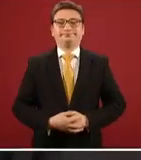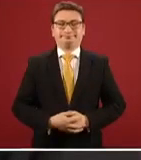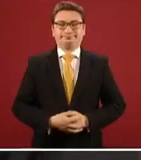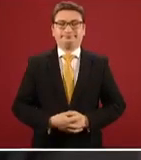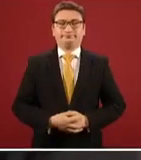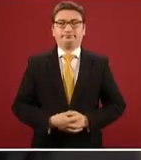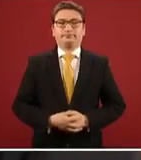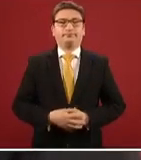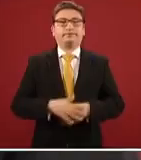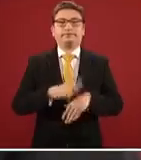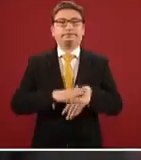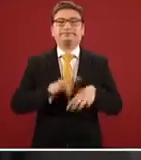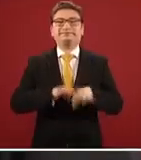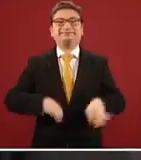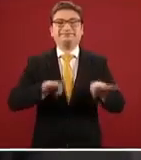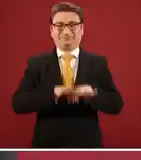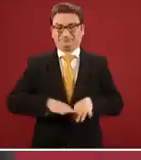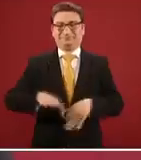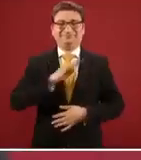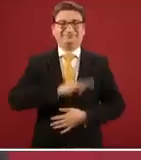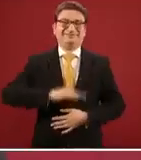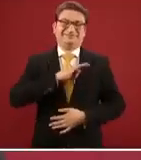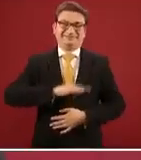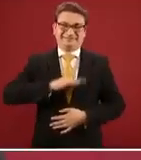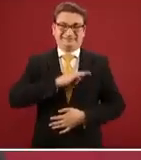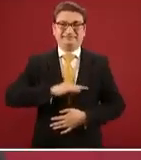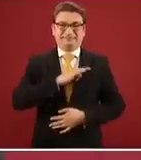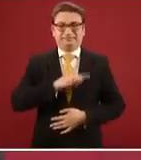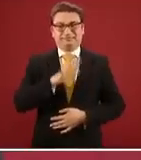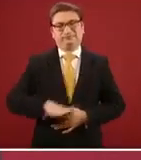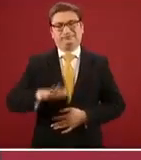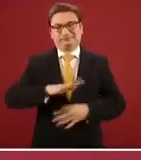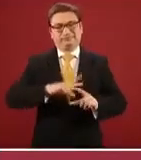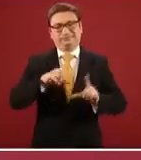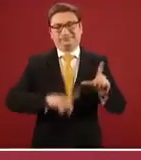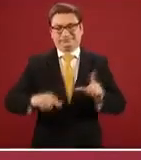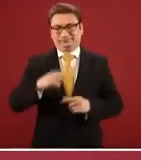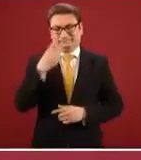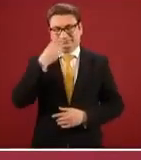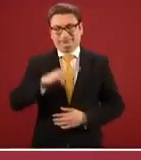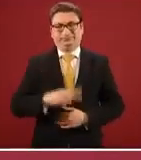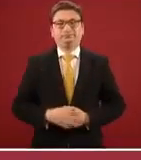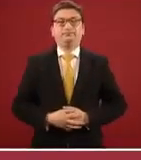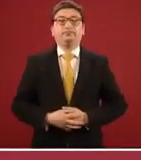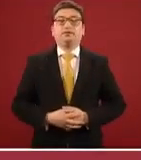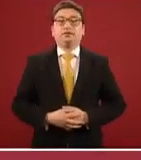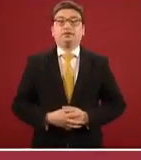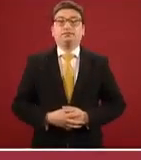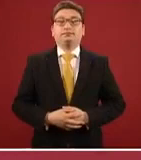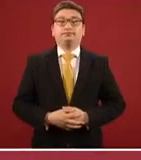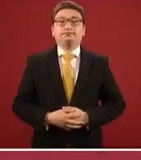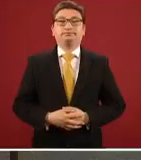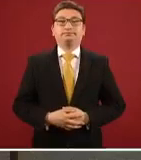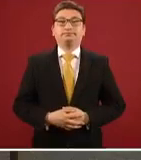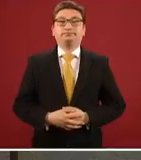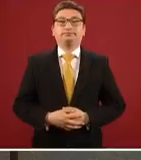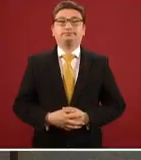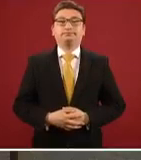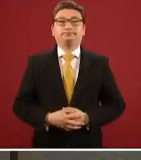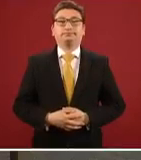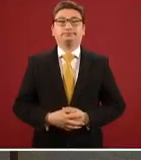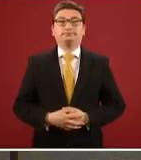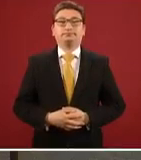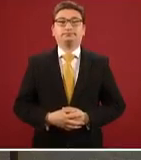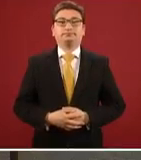y lo más importante, la felicidad de nuestro pueblo. El día de hoy vamos